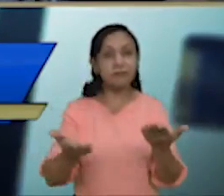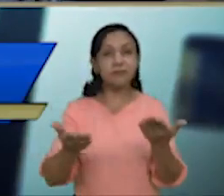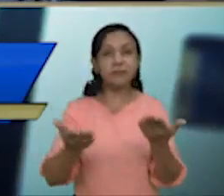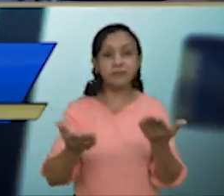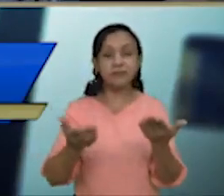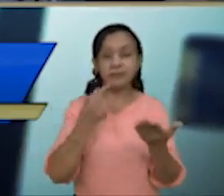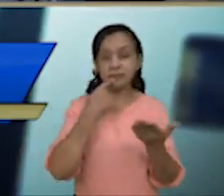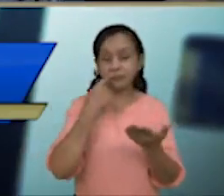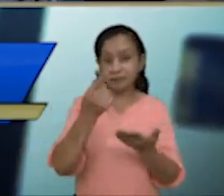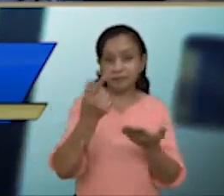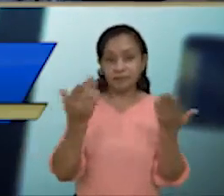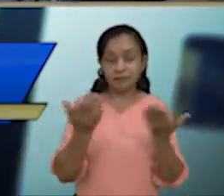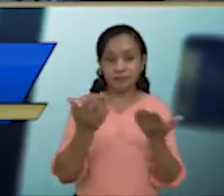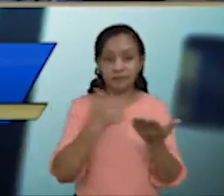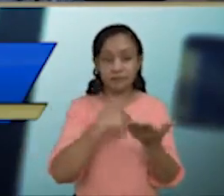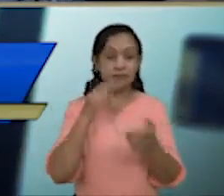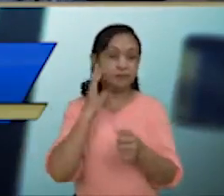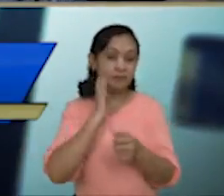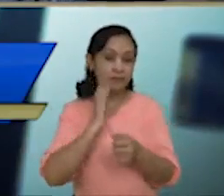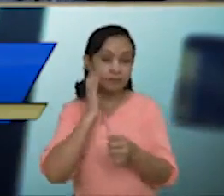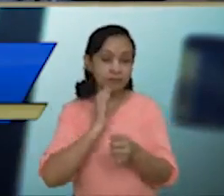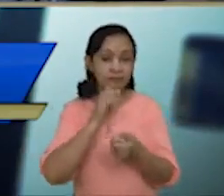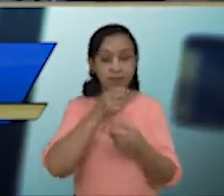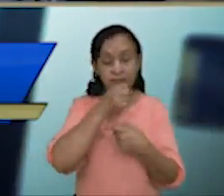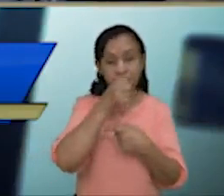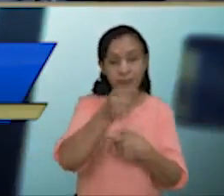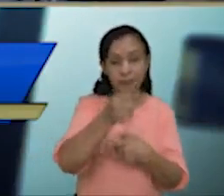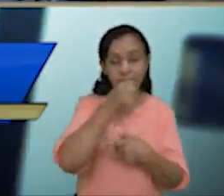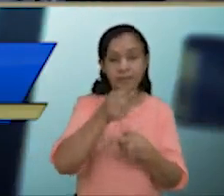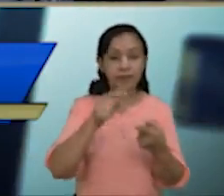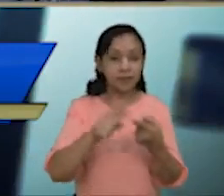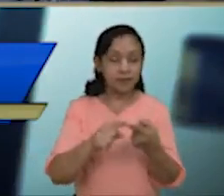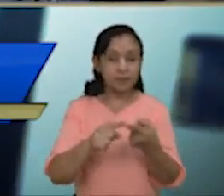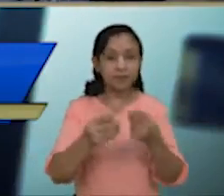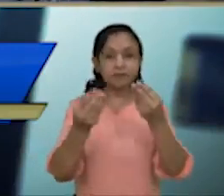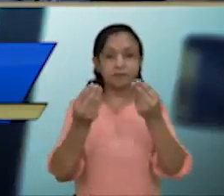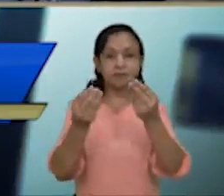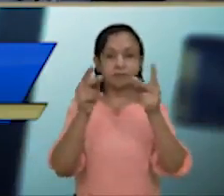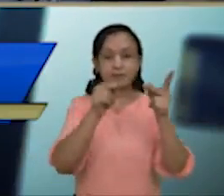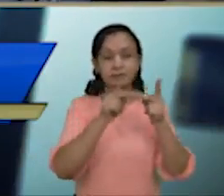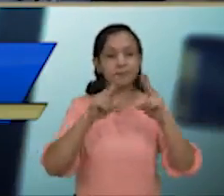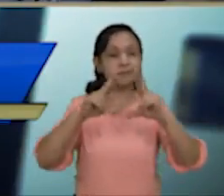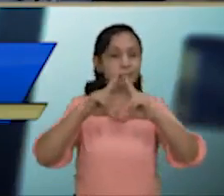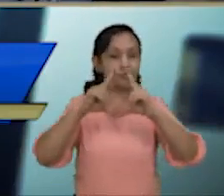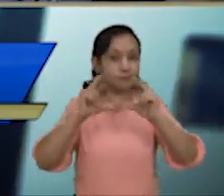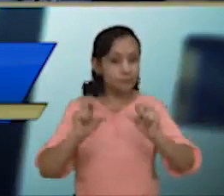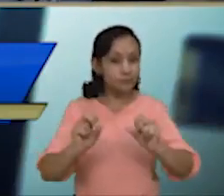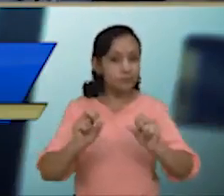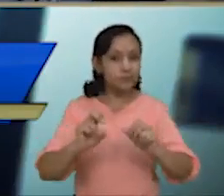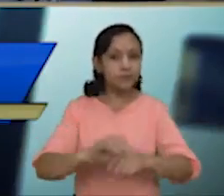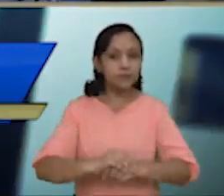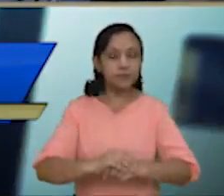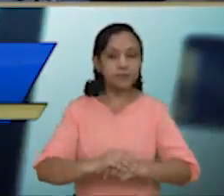como vos decís, ustedes tienen experiencia en el reporteo. El reporteo, hay mucha gente que en Nicaragua tenemos